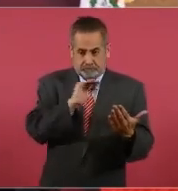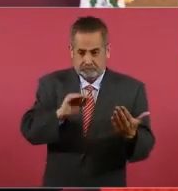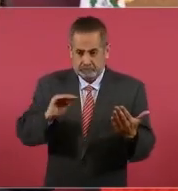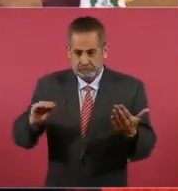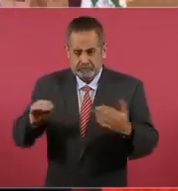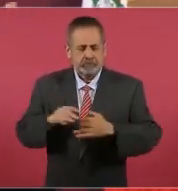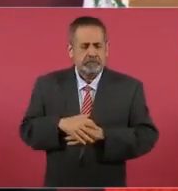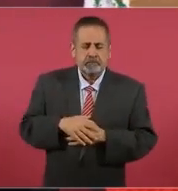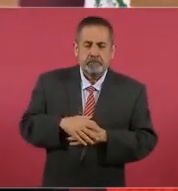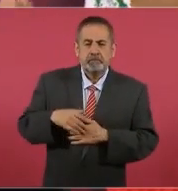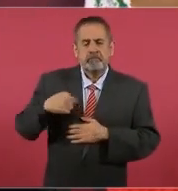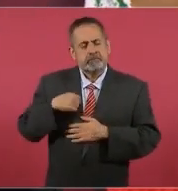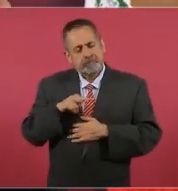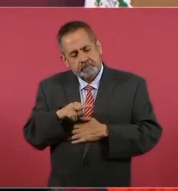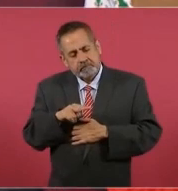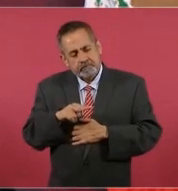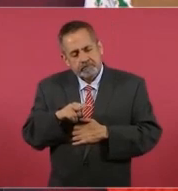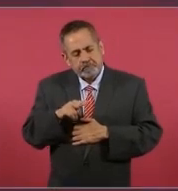entiende uno mucho